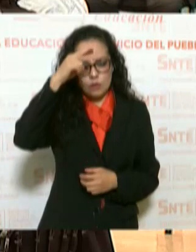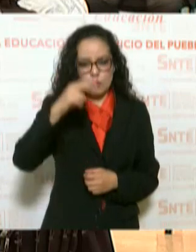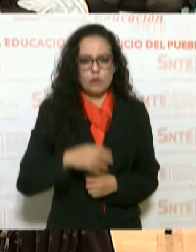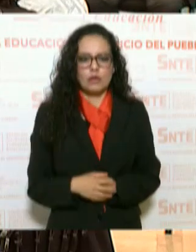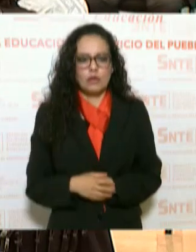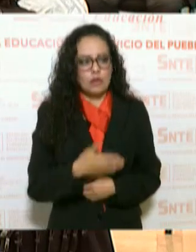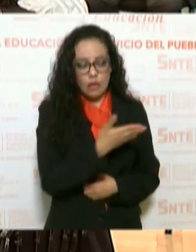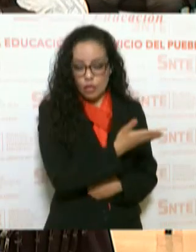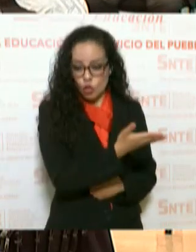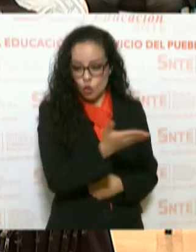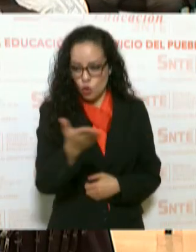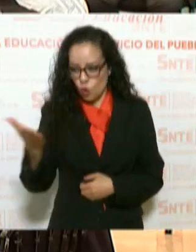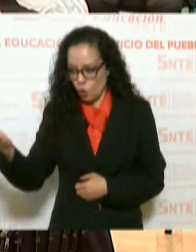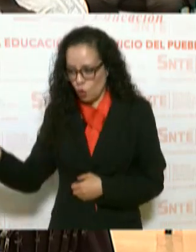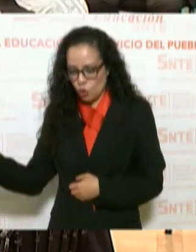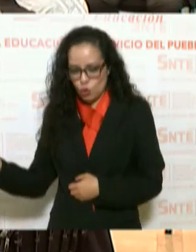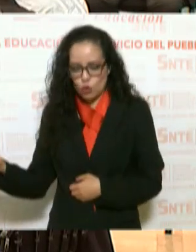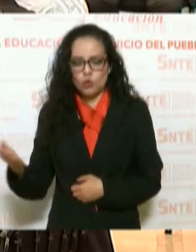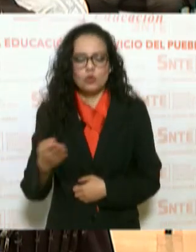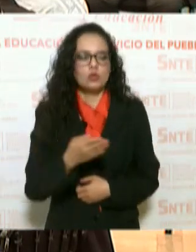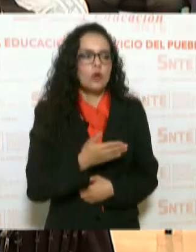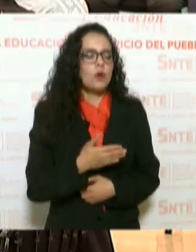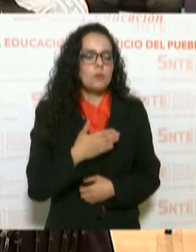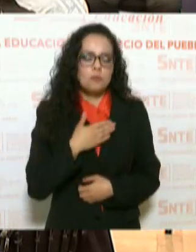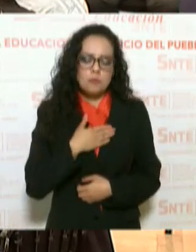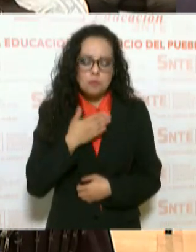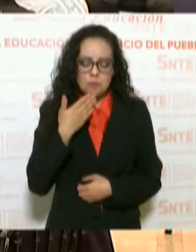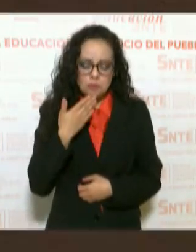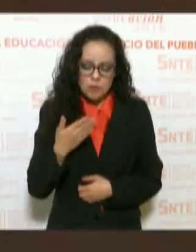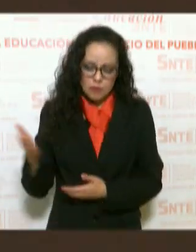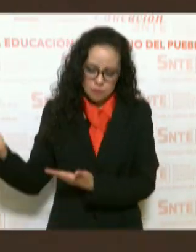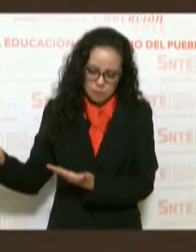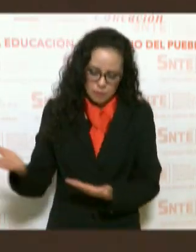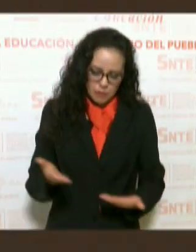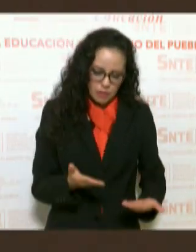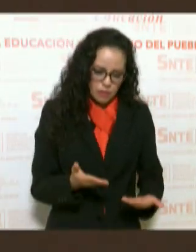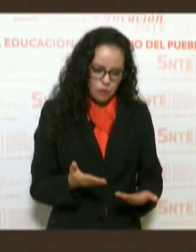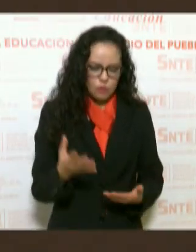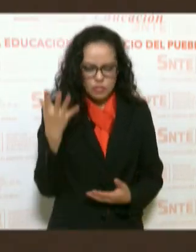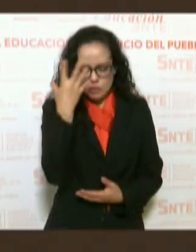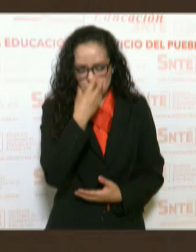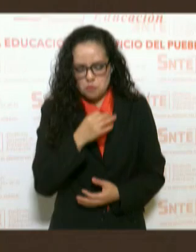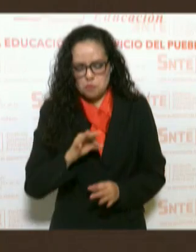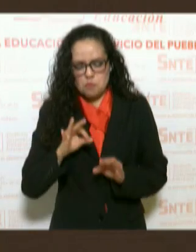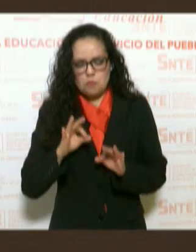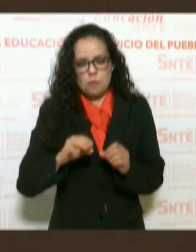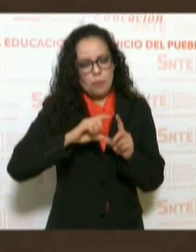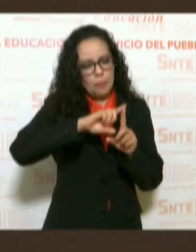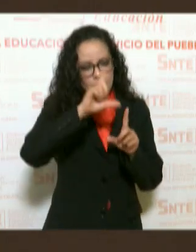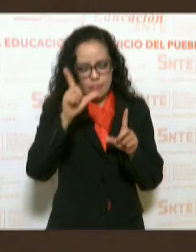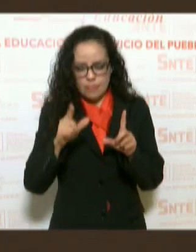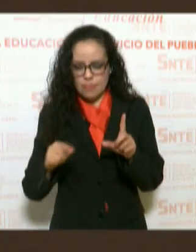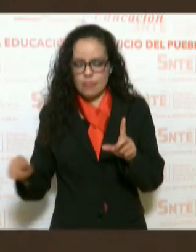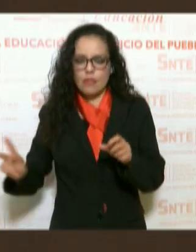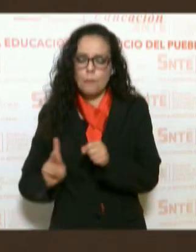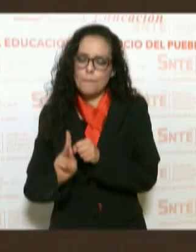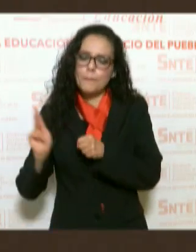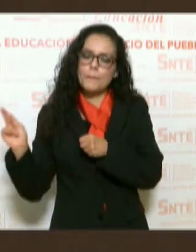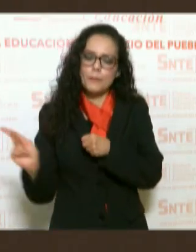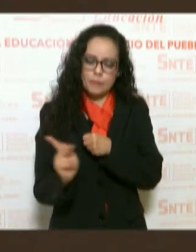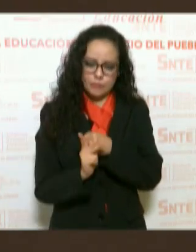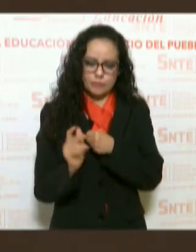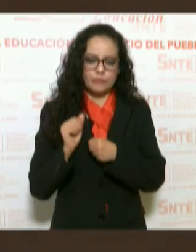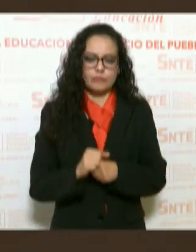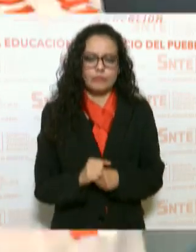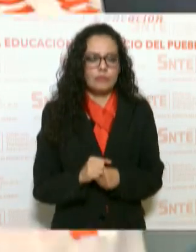más cordial de la bienvenida a este hermoso país. Nos da mucho gusto tenerlos entre nosotros con